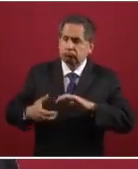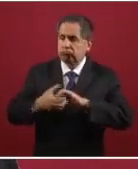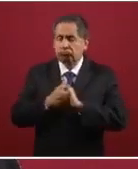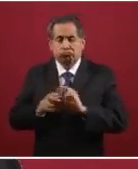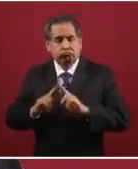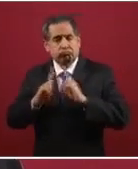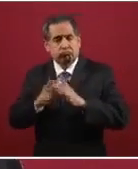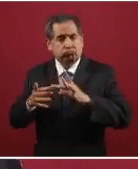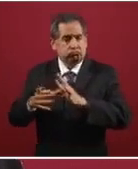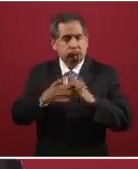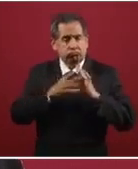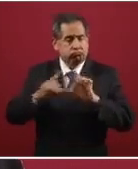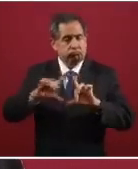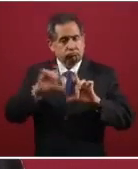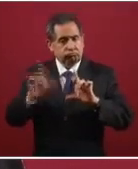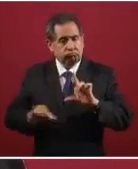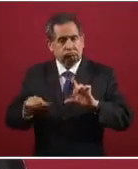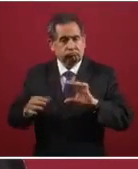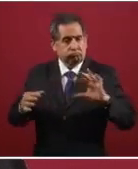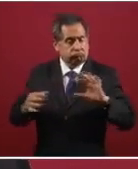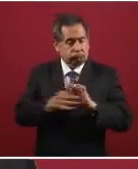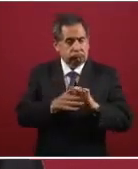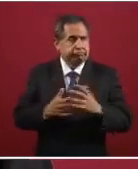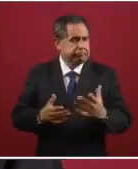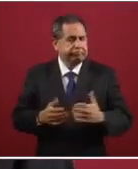entre otros. Y